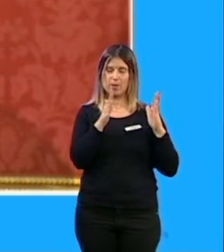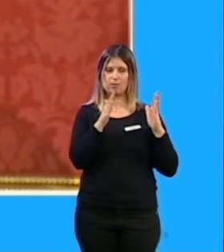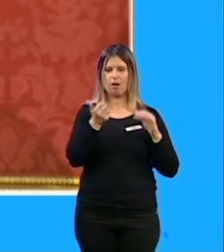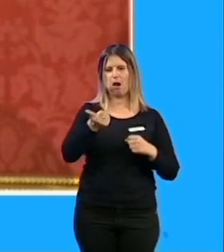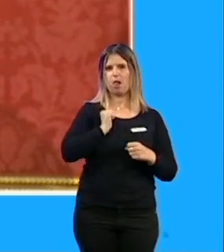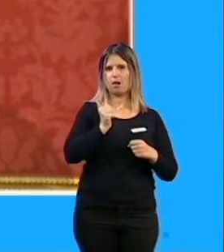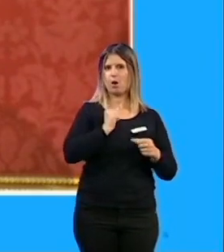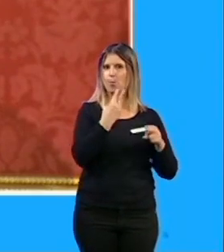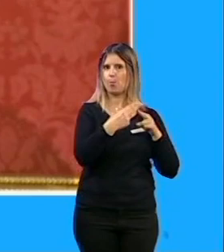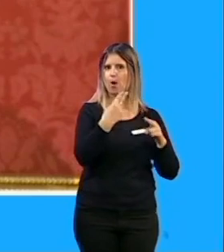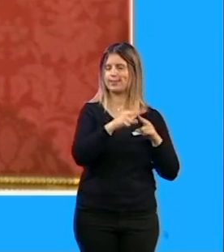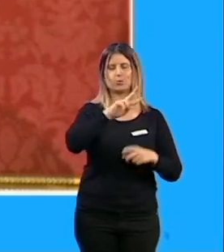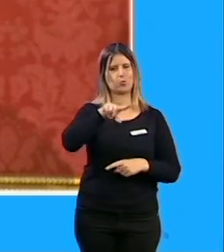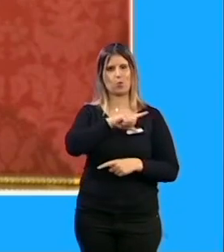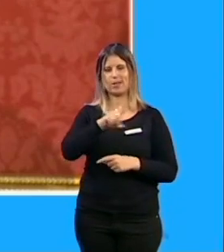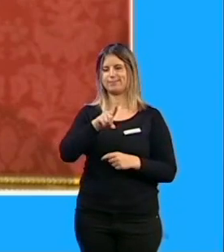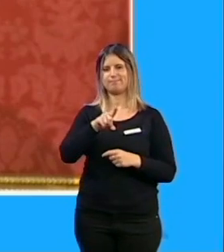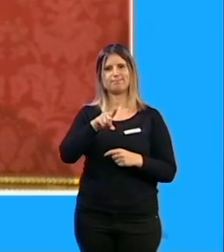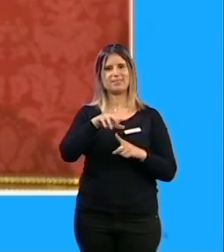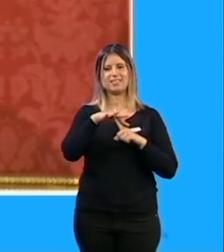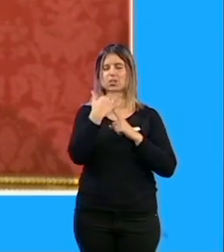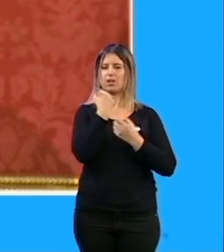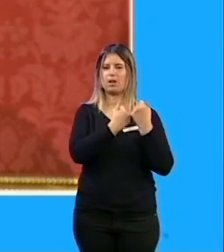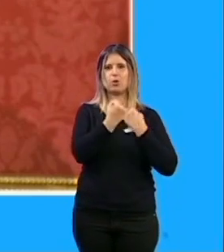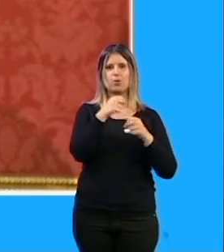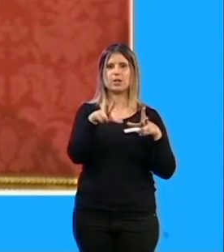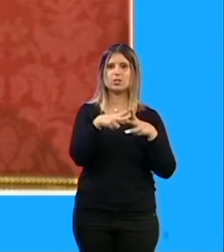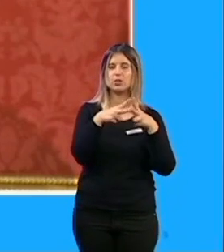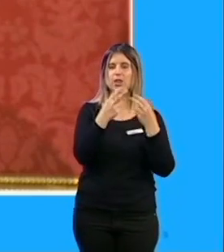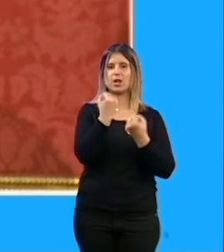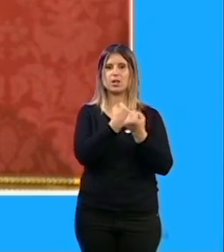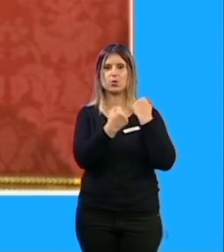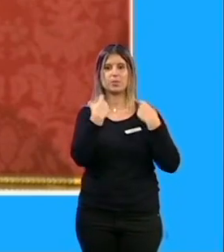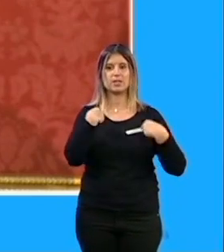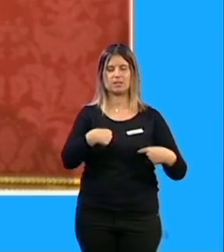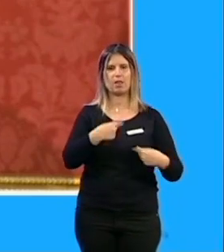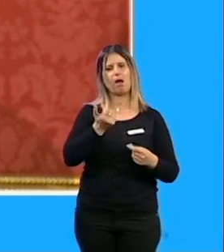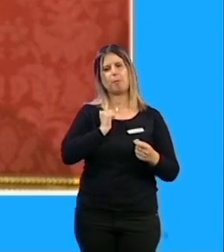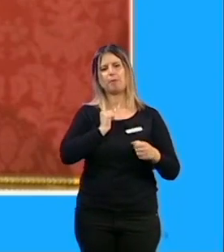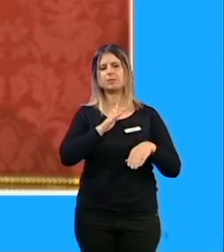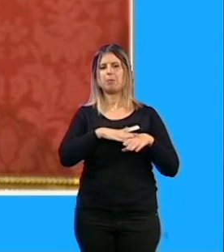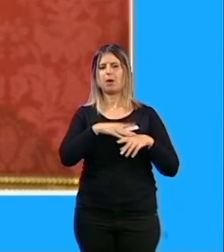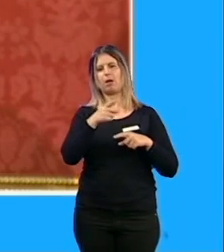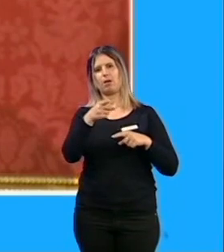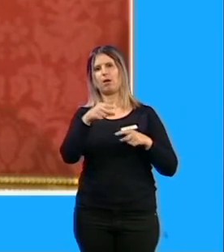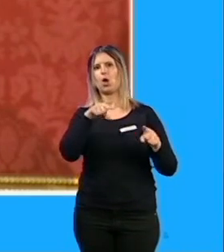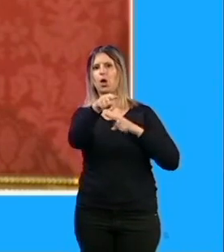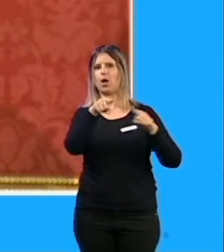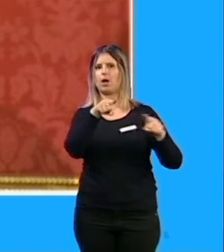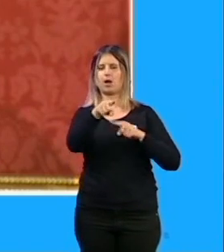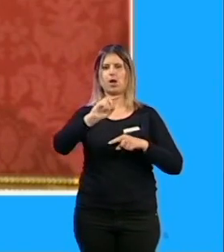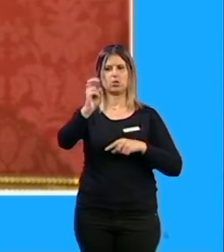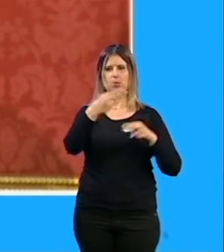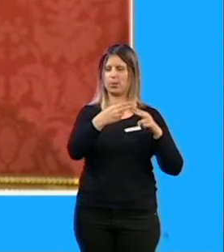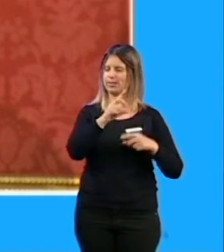rédito político o de aprovechar la situación económica, social y sanitaria como arma arrojadiza para atacar a